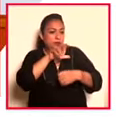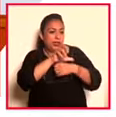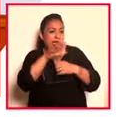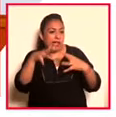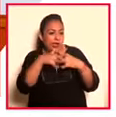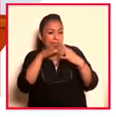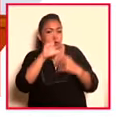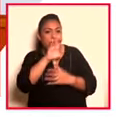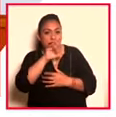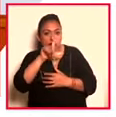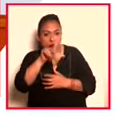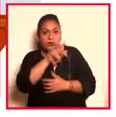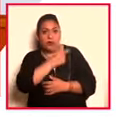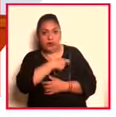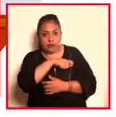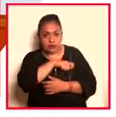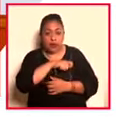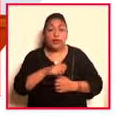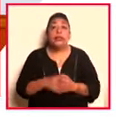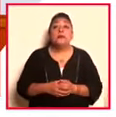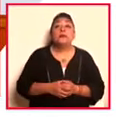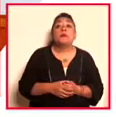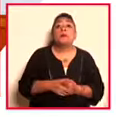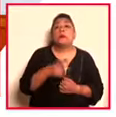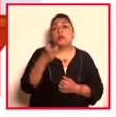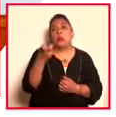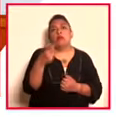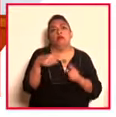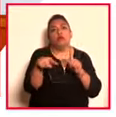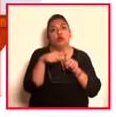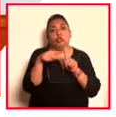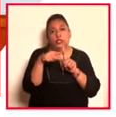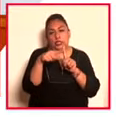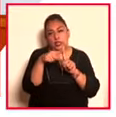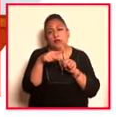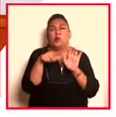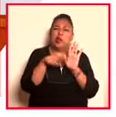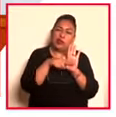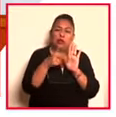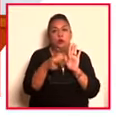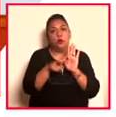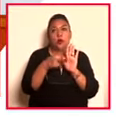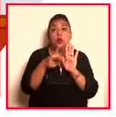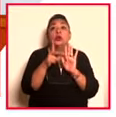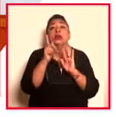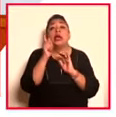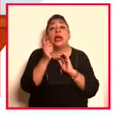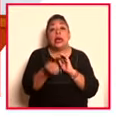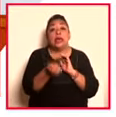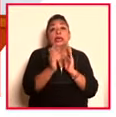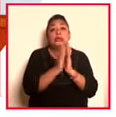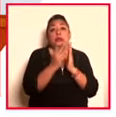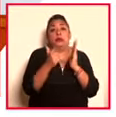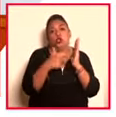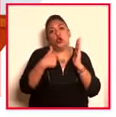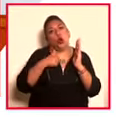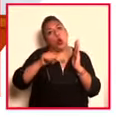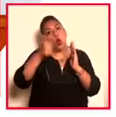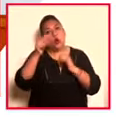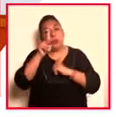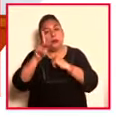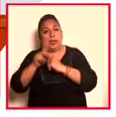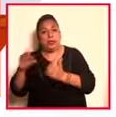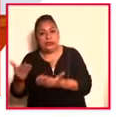Civil Española. Un instrumento positivo y otro negativo, que era el hecho que yo era y soy extranjera. Y